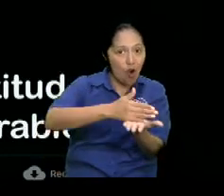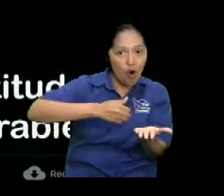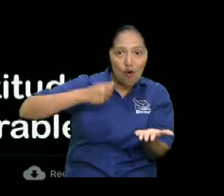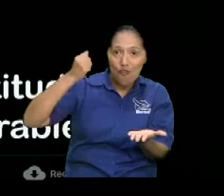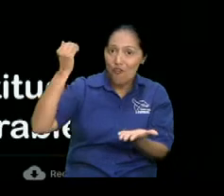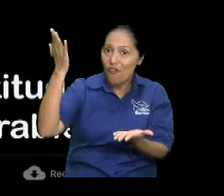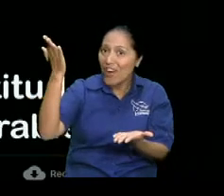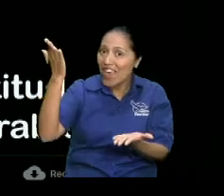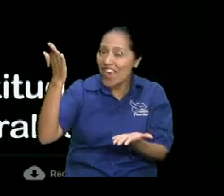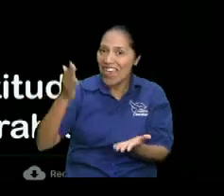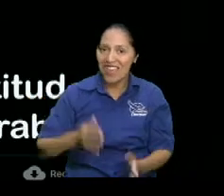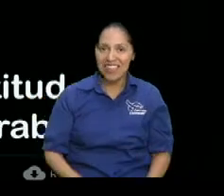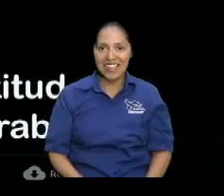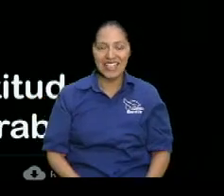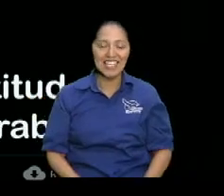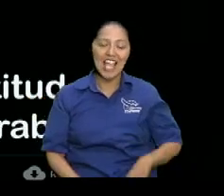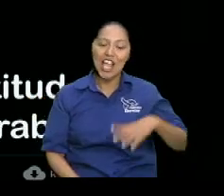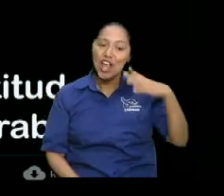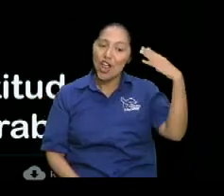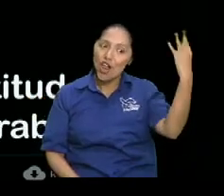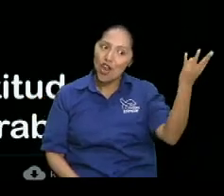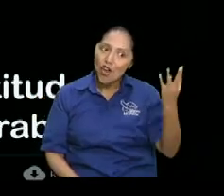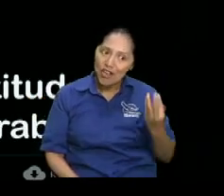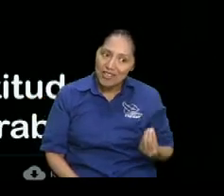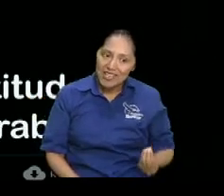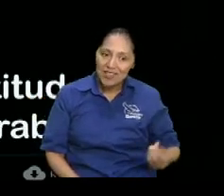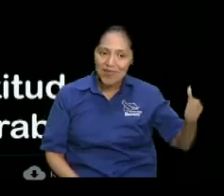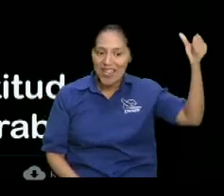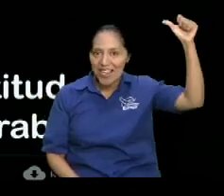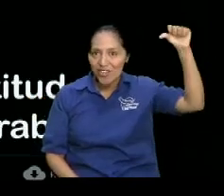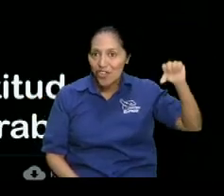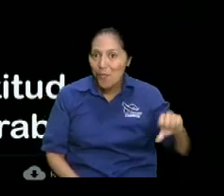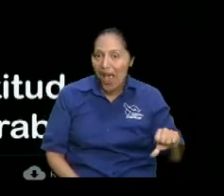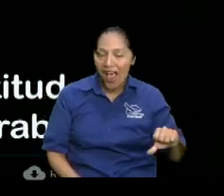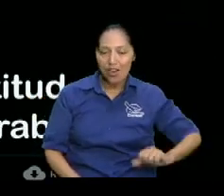los espíritus madianitas asediaban a los hermanos